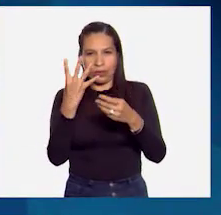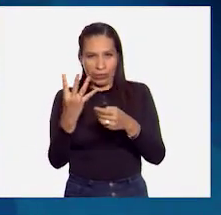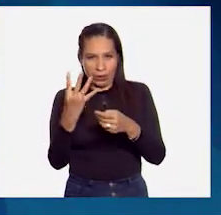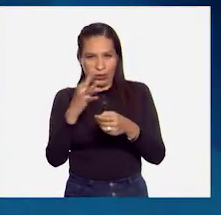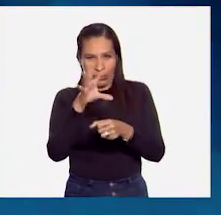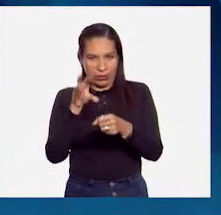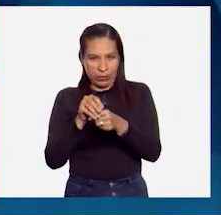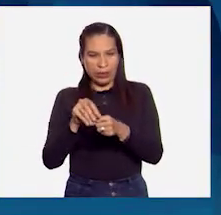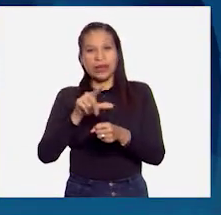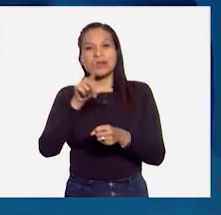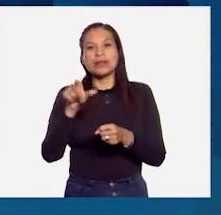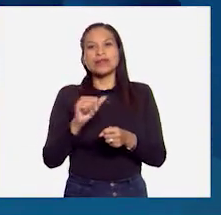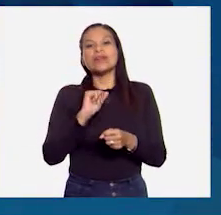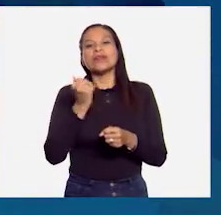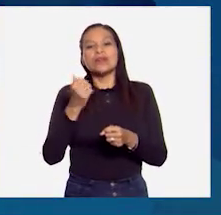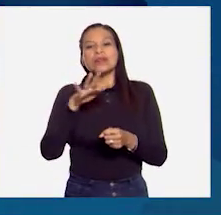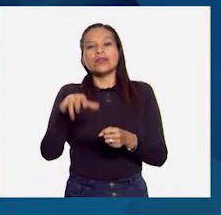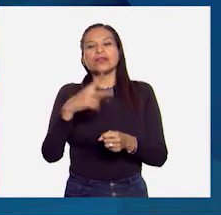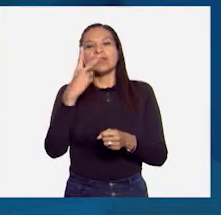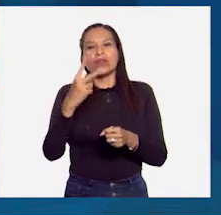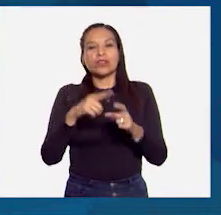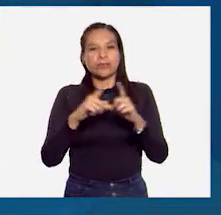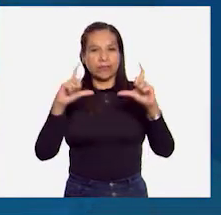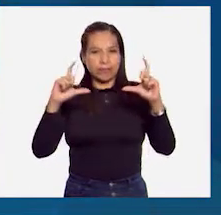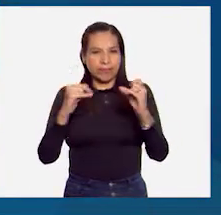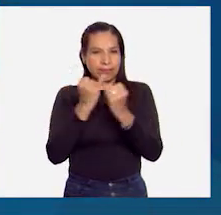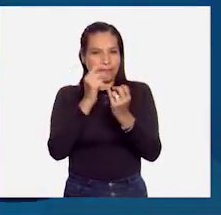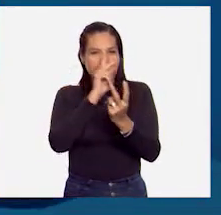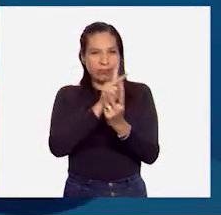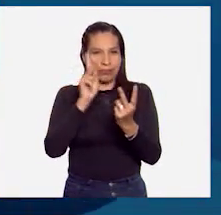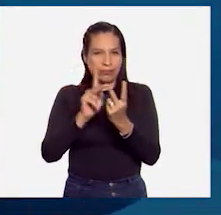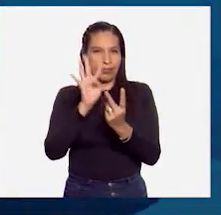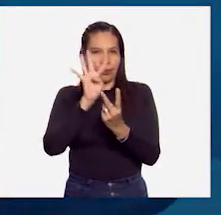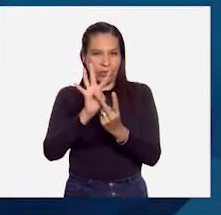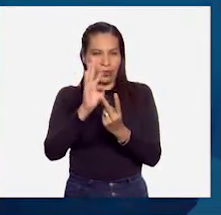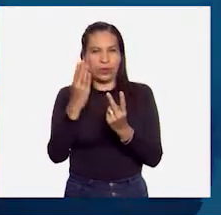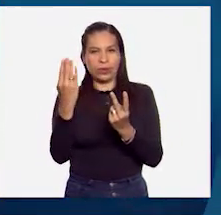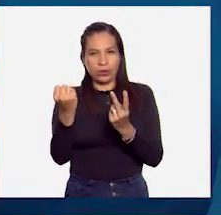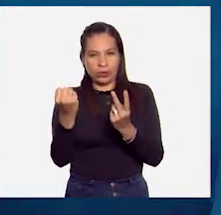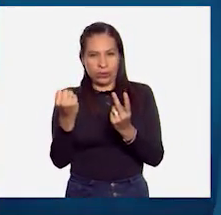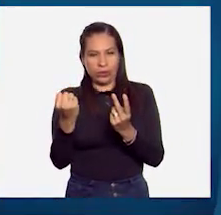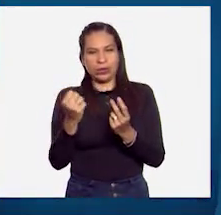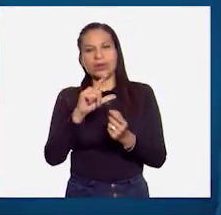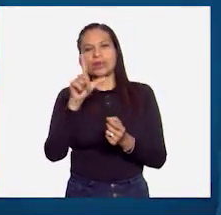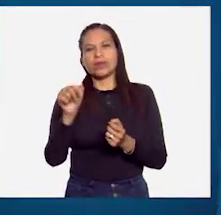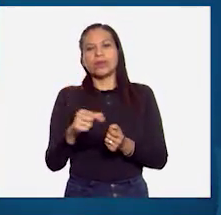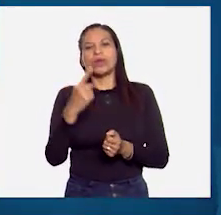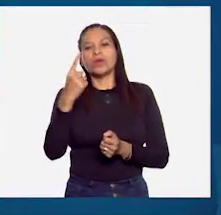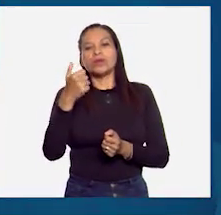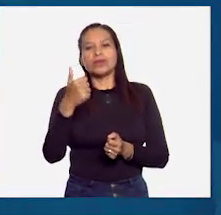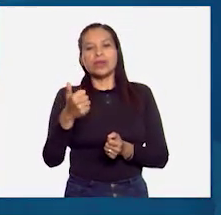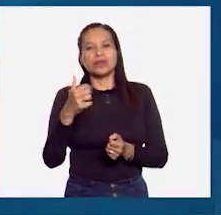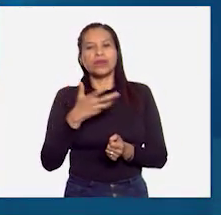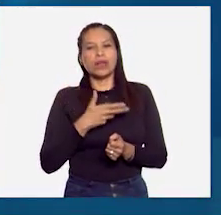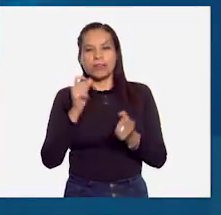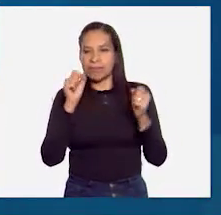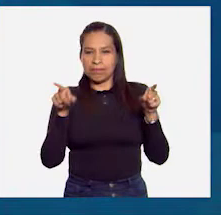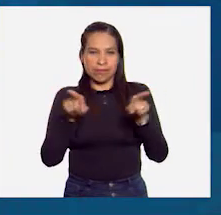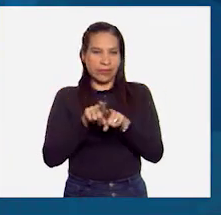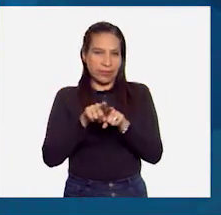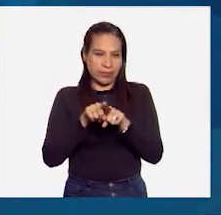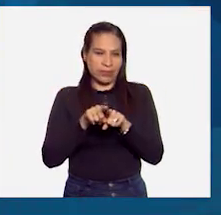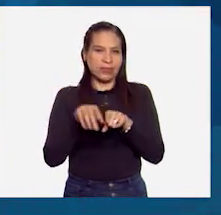2 más 2 son 4 enteros. Después voy a buscar 2 fracciones equivalentes a 4 novenos y a 1/6 que tengan el